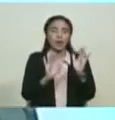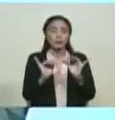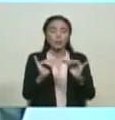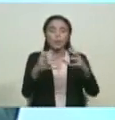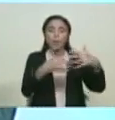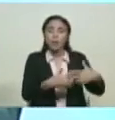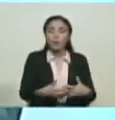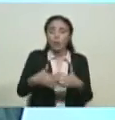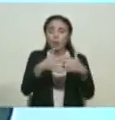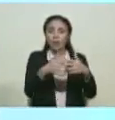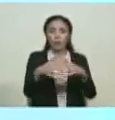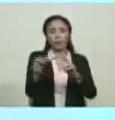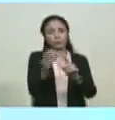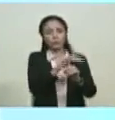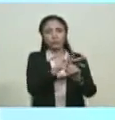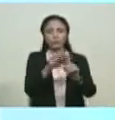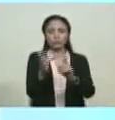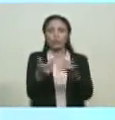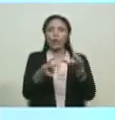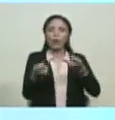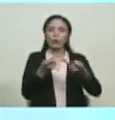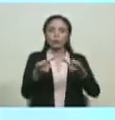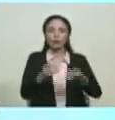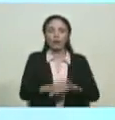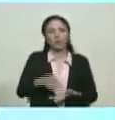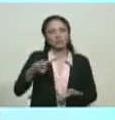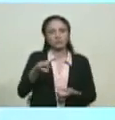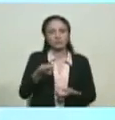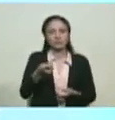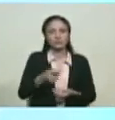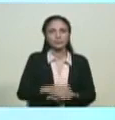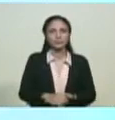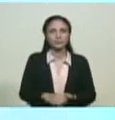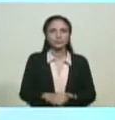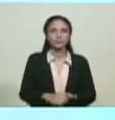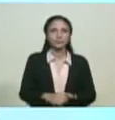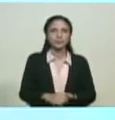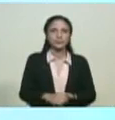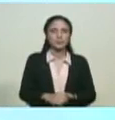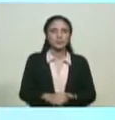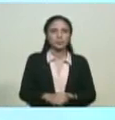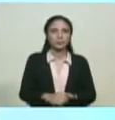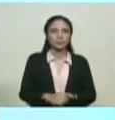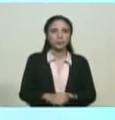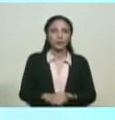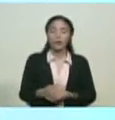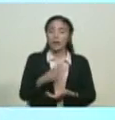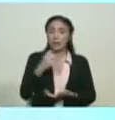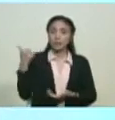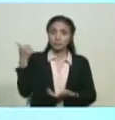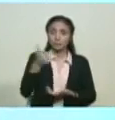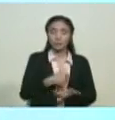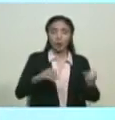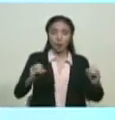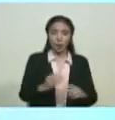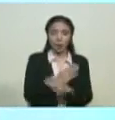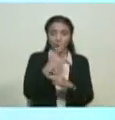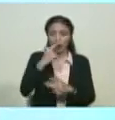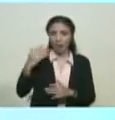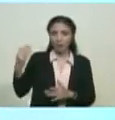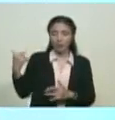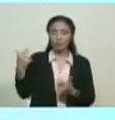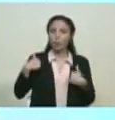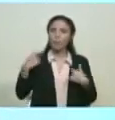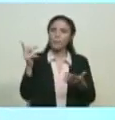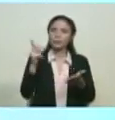de agresión es bueno los primeros 60 años de la oea yo me acuerdo que yo asistí a